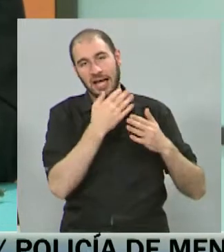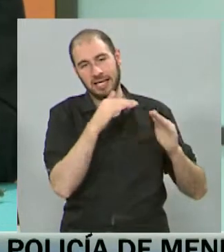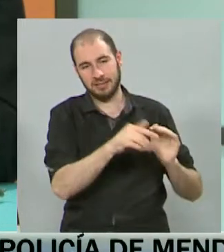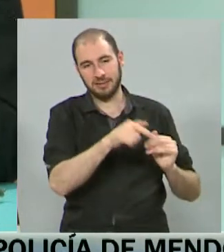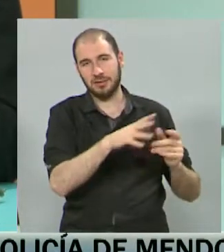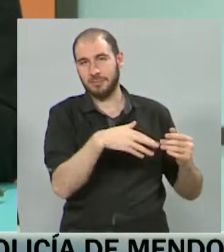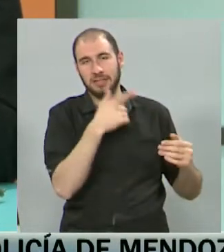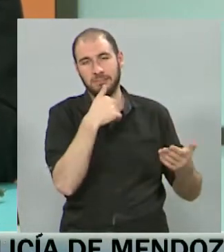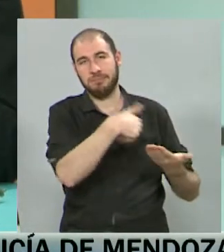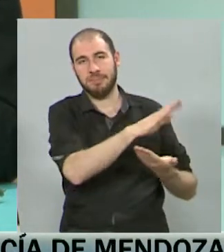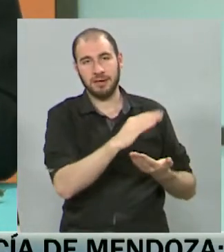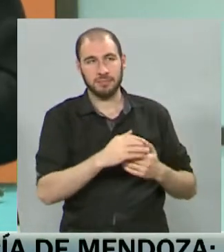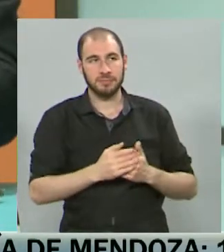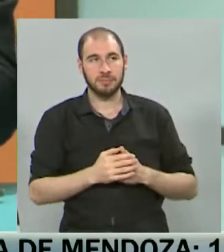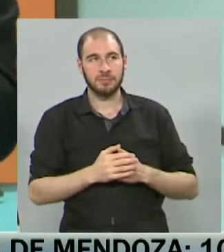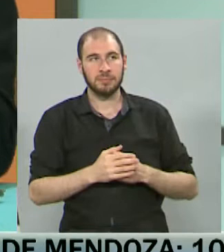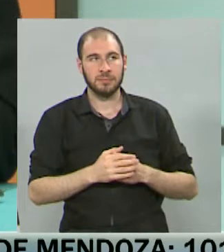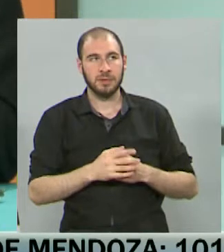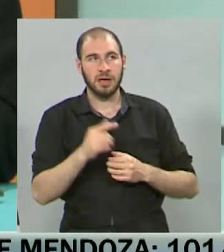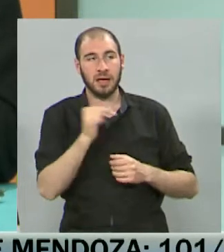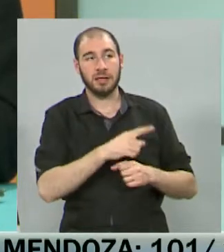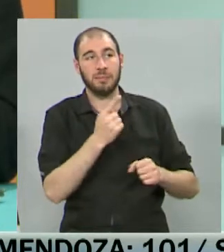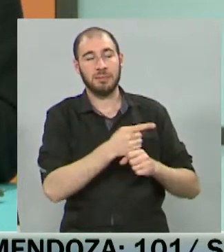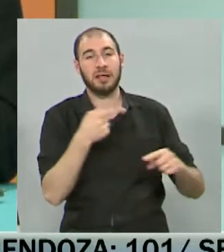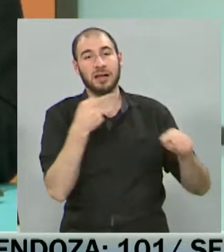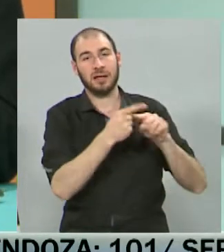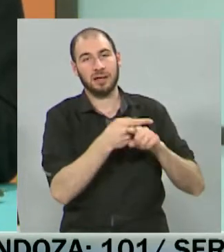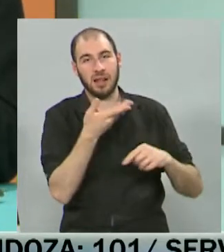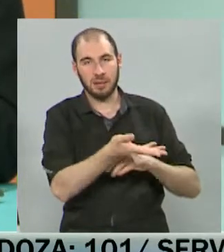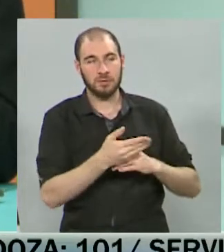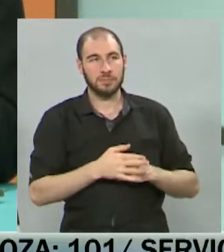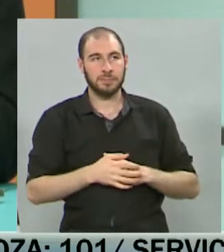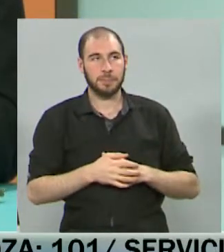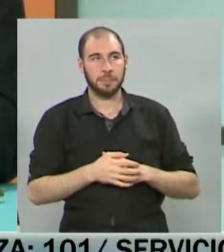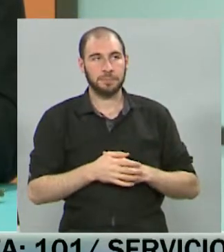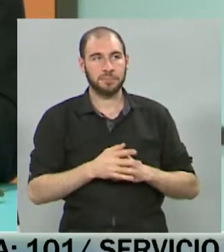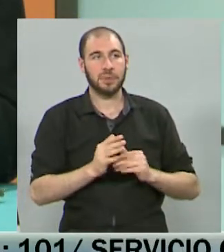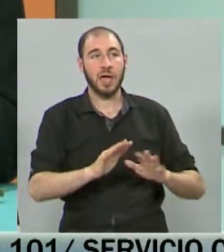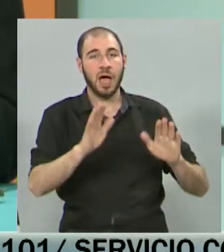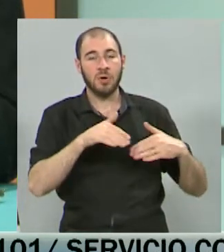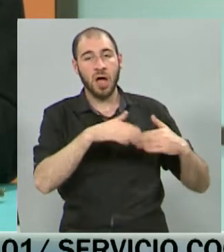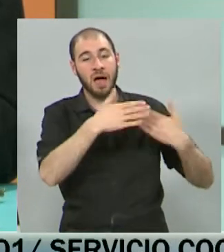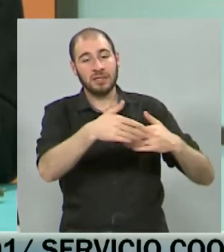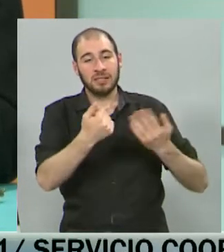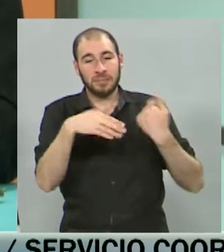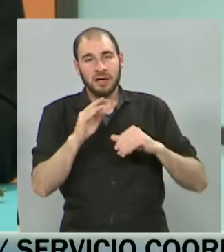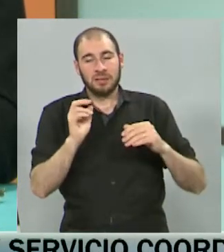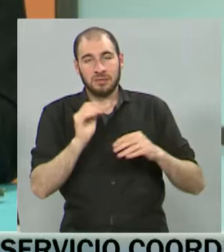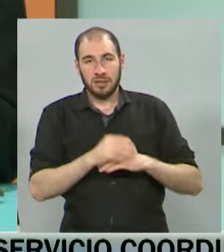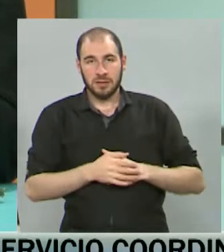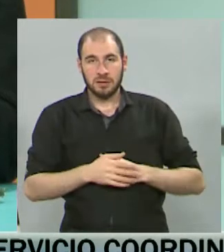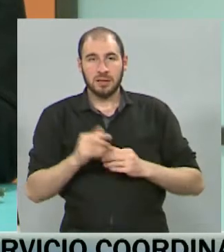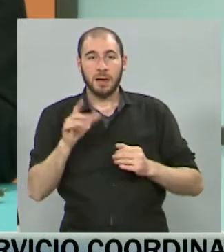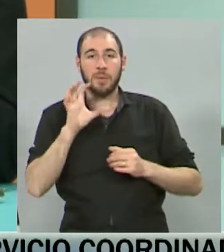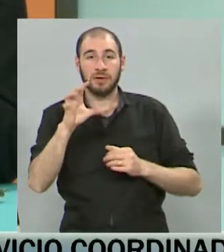totalmente desafectadas en este sentido y son las que en principio presentarían un amparo. Podrían haber avanzado un poco más en este sentido en